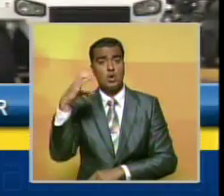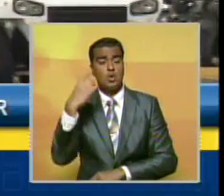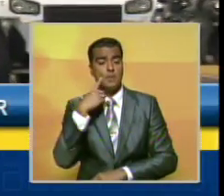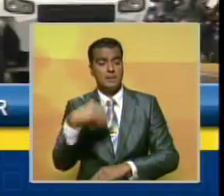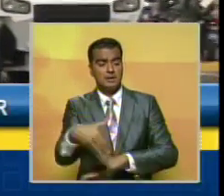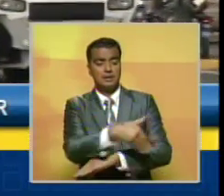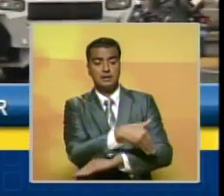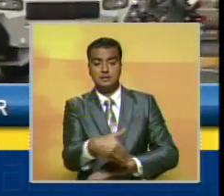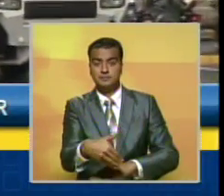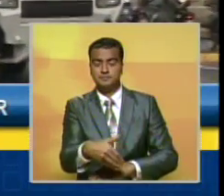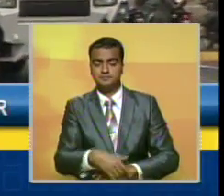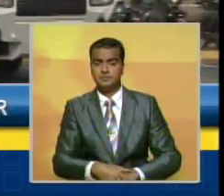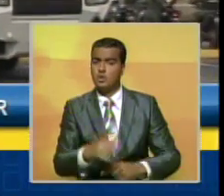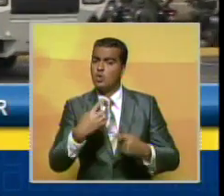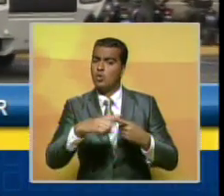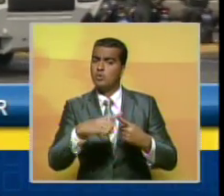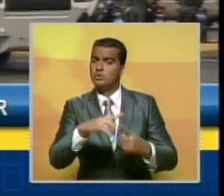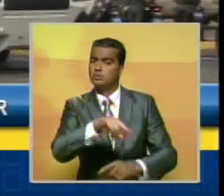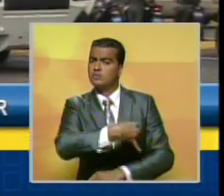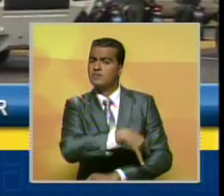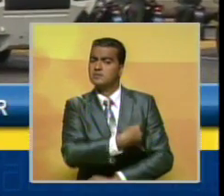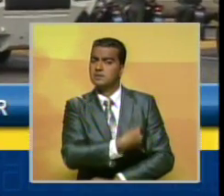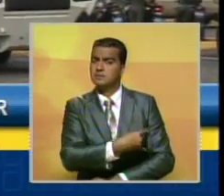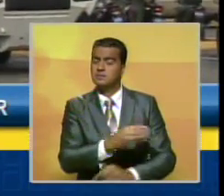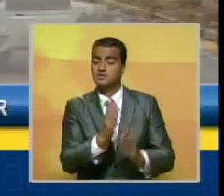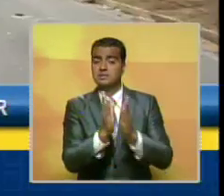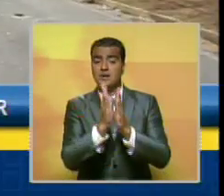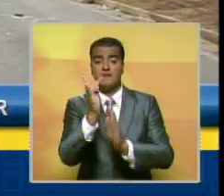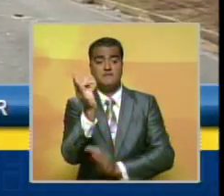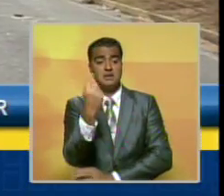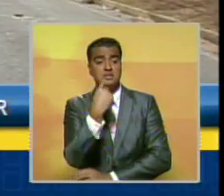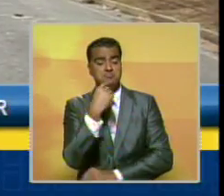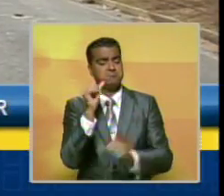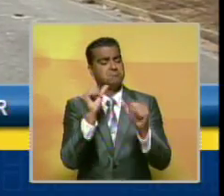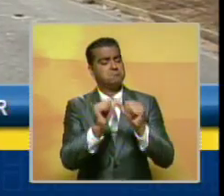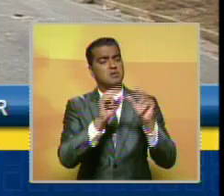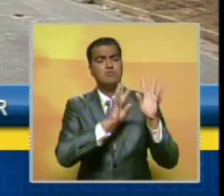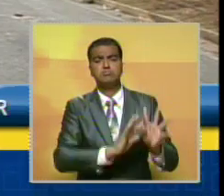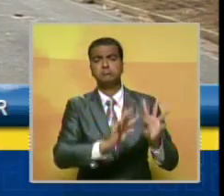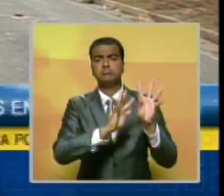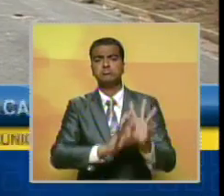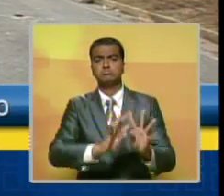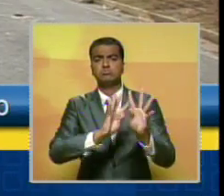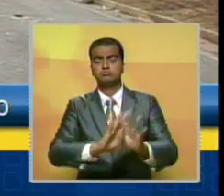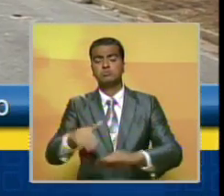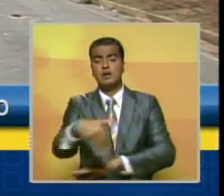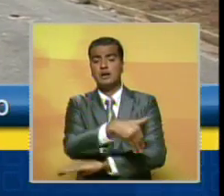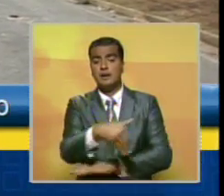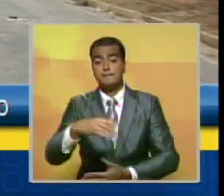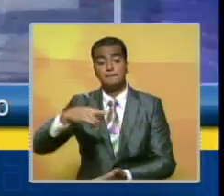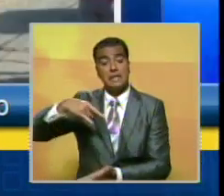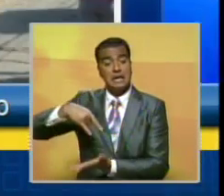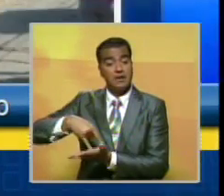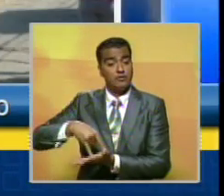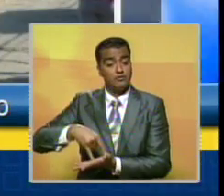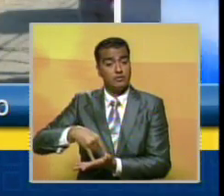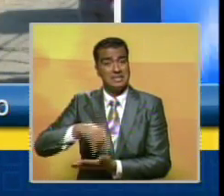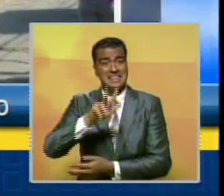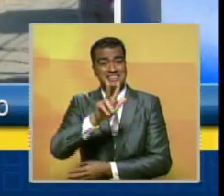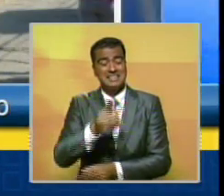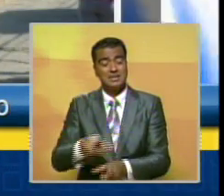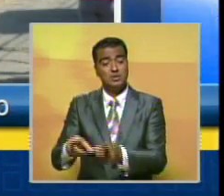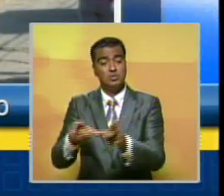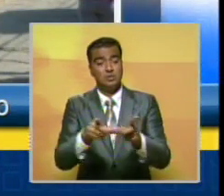Estudiantes de la Gran Mariscal de Ayacucho y la UDO de San Félix dicen que permanecerán en las calles. En el estado Carabobo, al menos 3